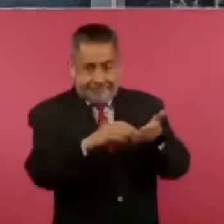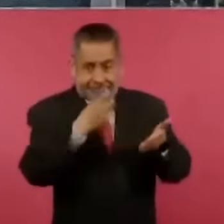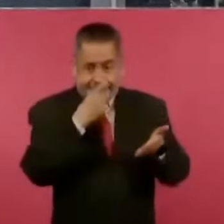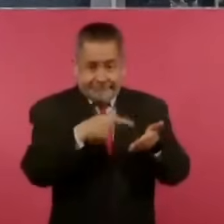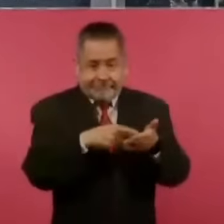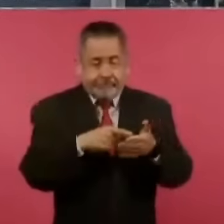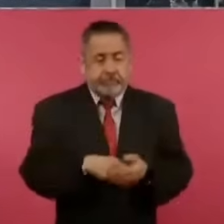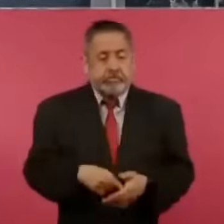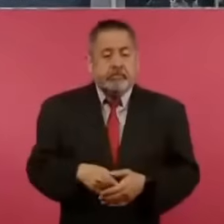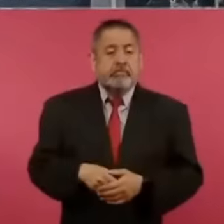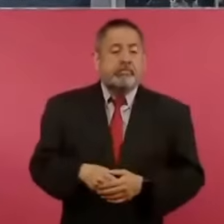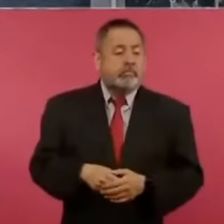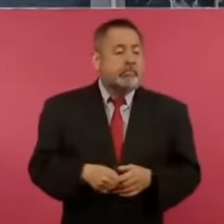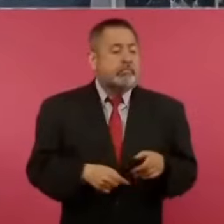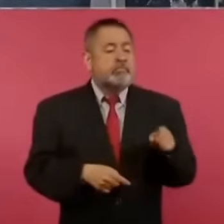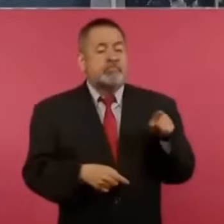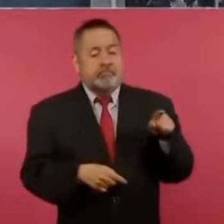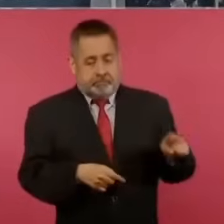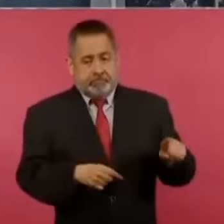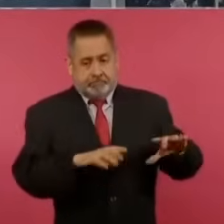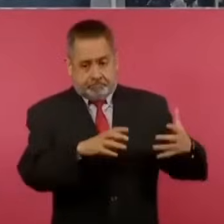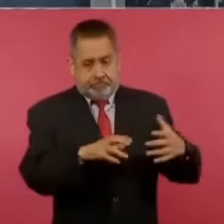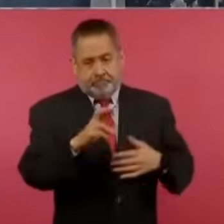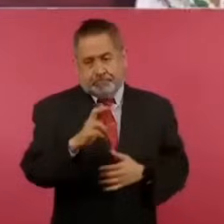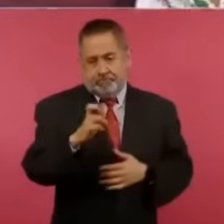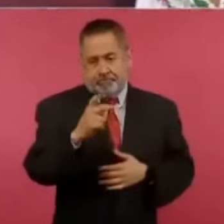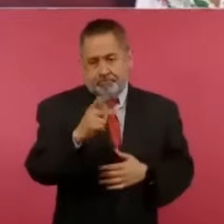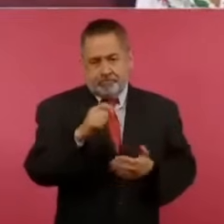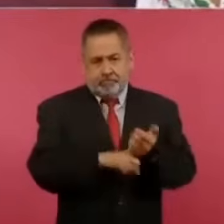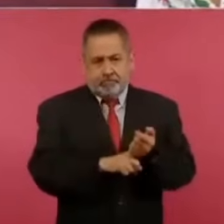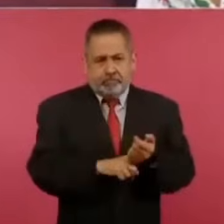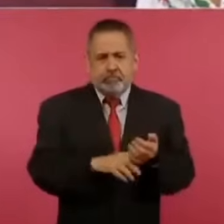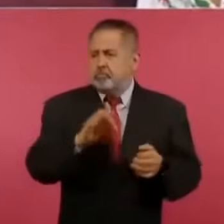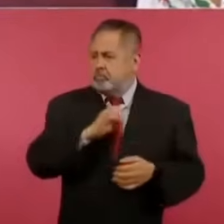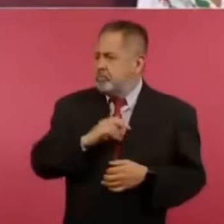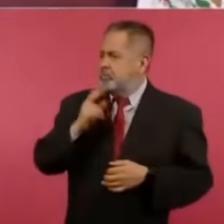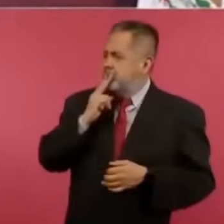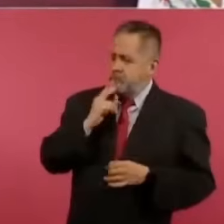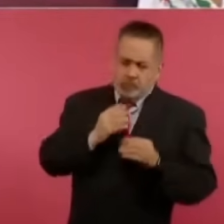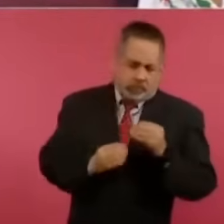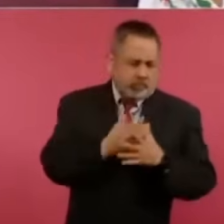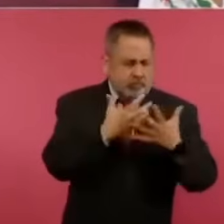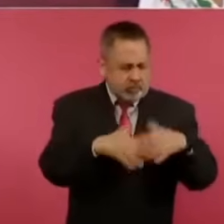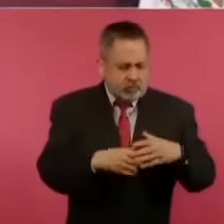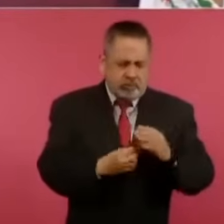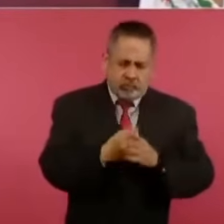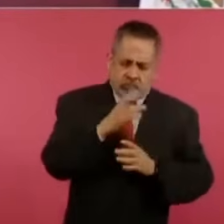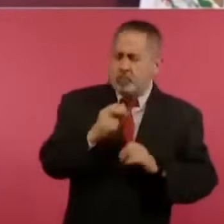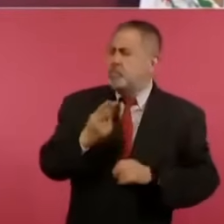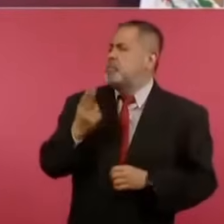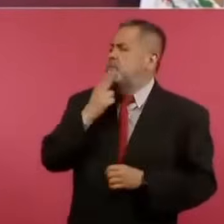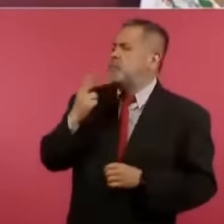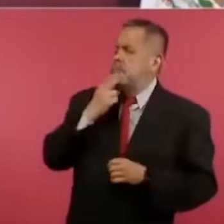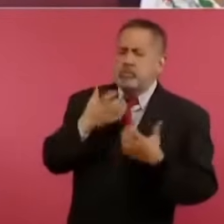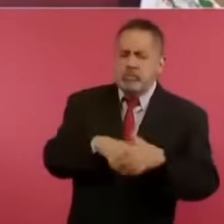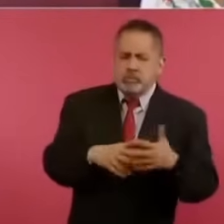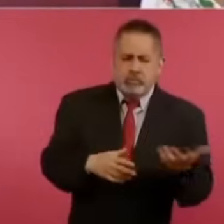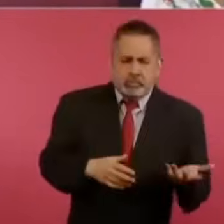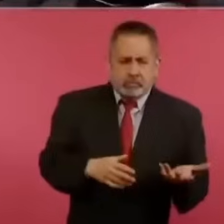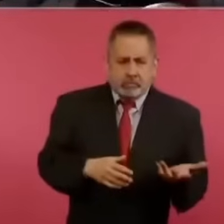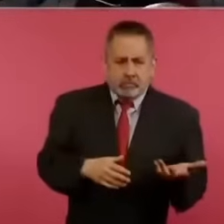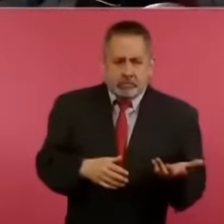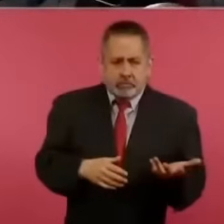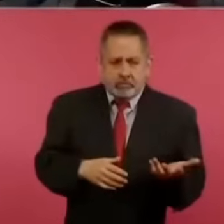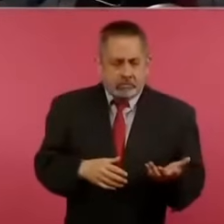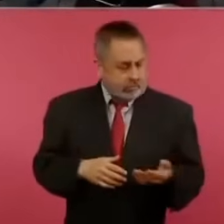servicio puede utilizar refacciones nuevas o refacciones usadas. Les daban